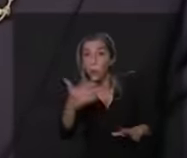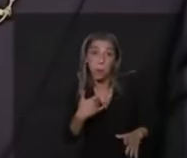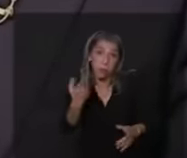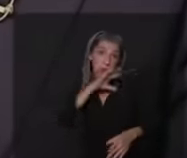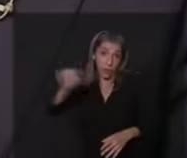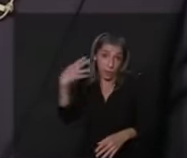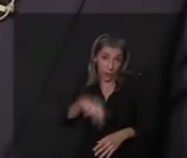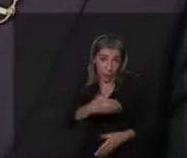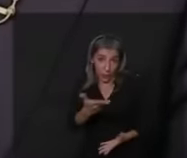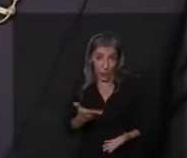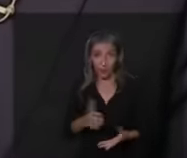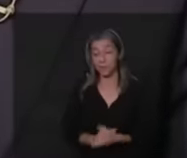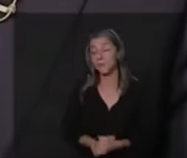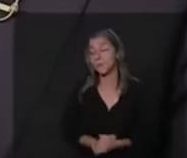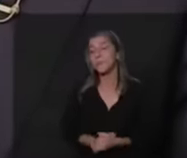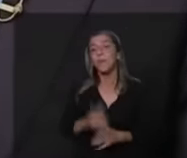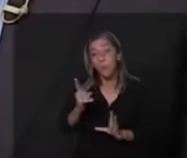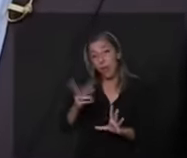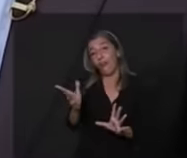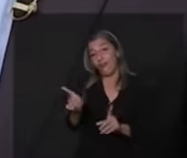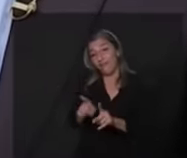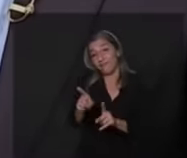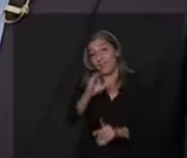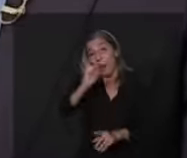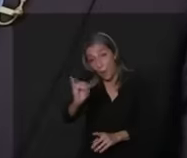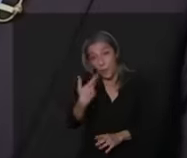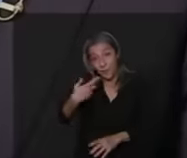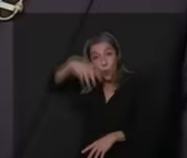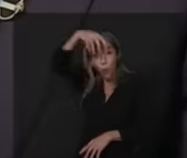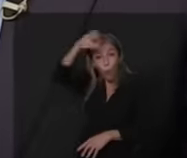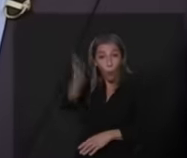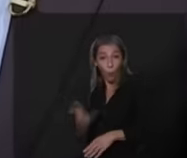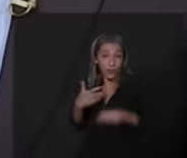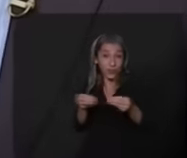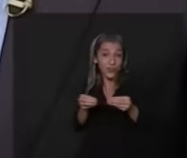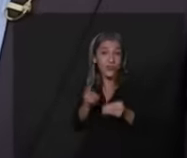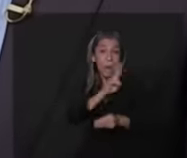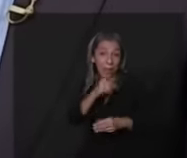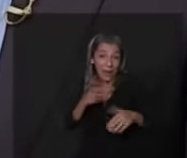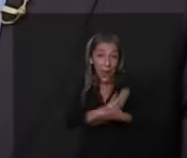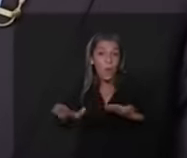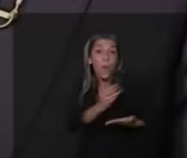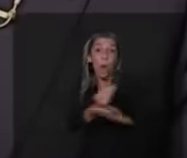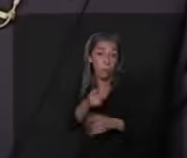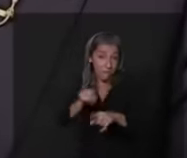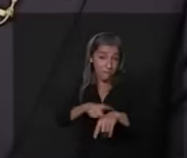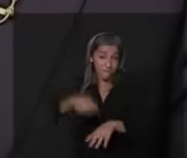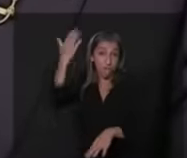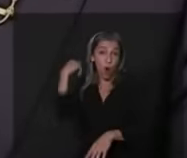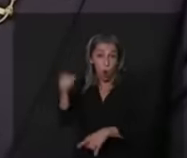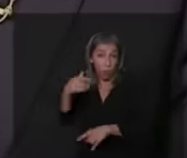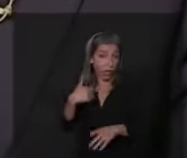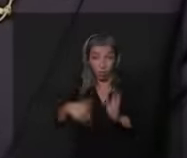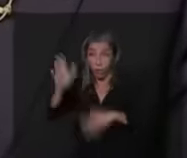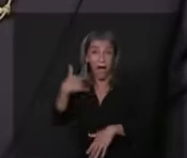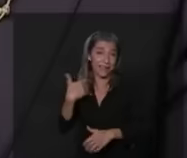cárceles que sacó Patricia Bullrich, tu nueva compañera, y que perjudicó todo el seguimiento y control de los monos en Santa